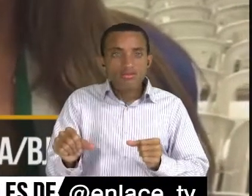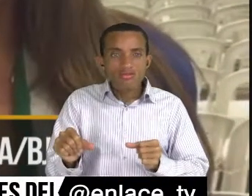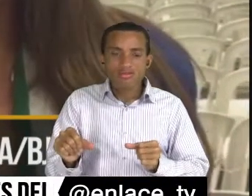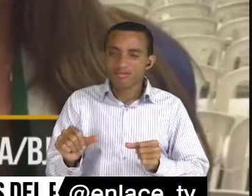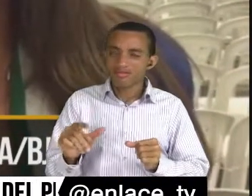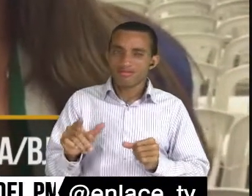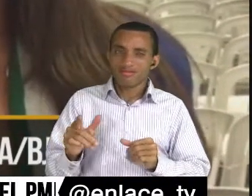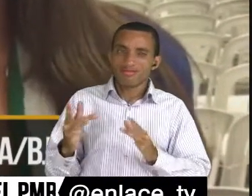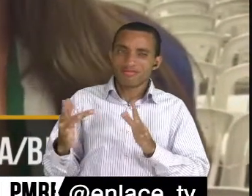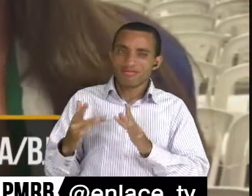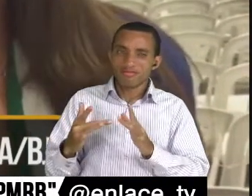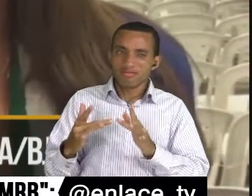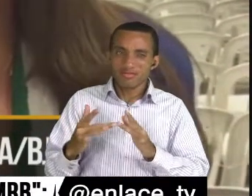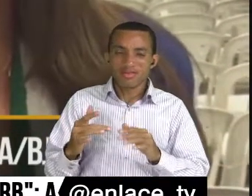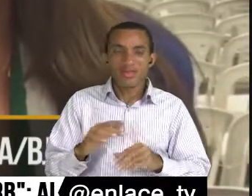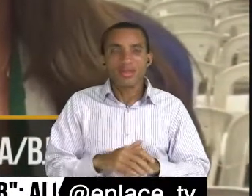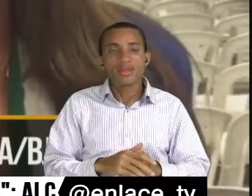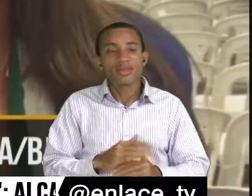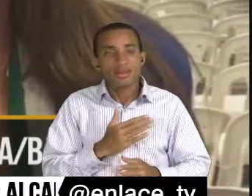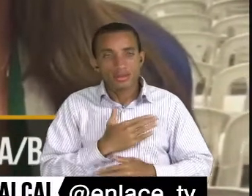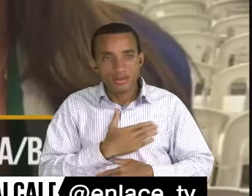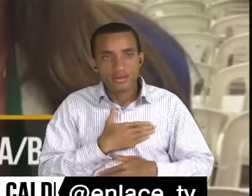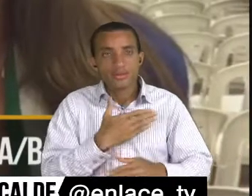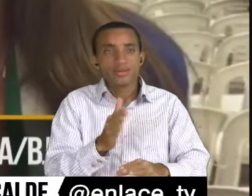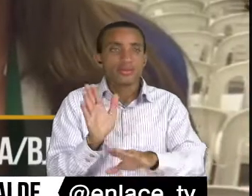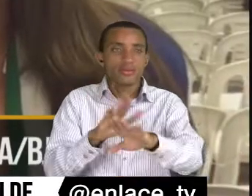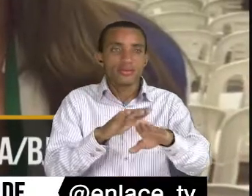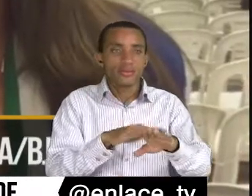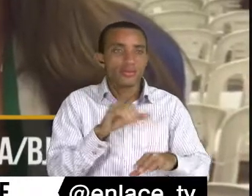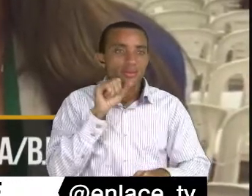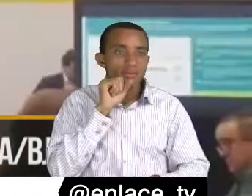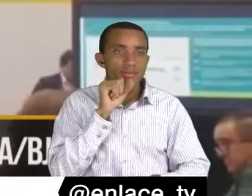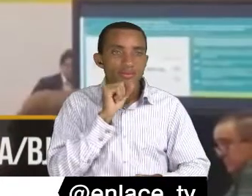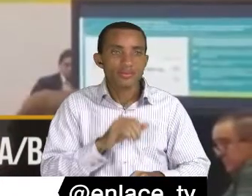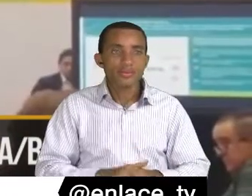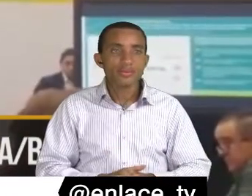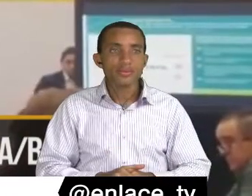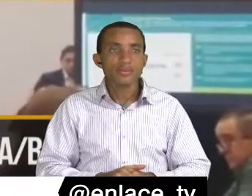habló de su amistad y le envió un mensaje a los barranqueños en este momento.